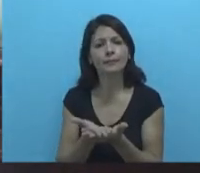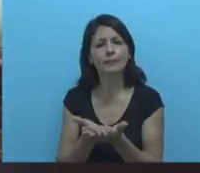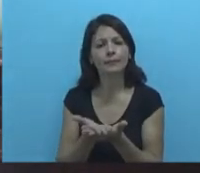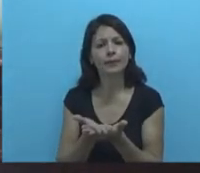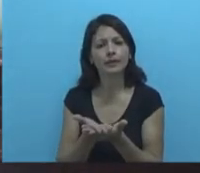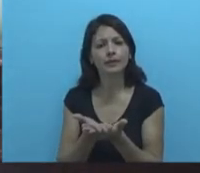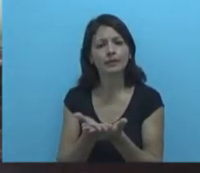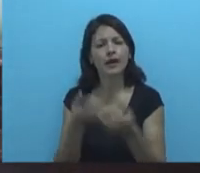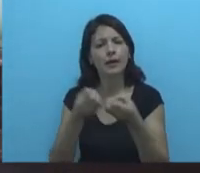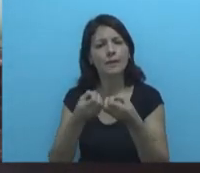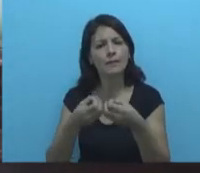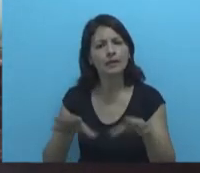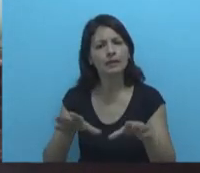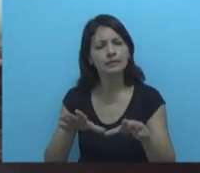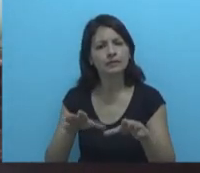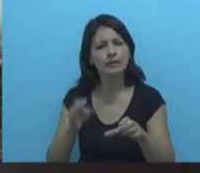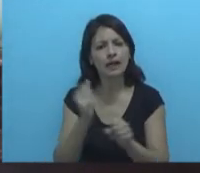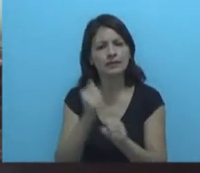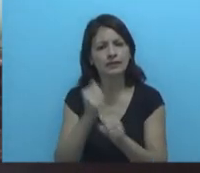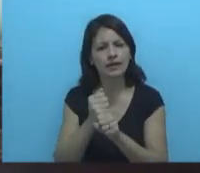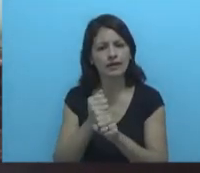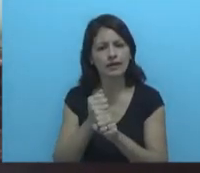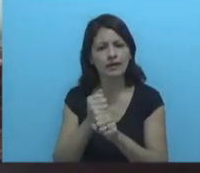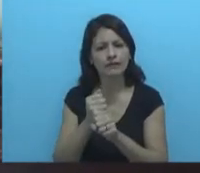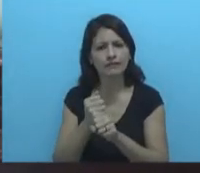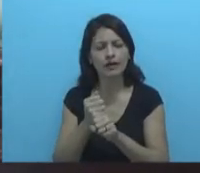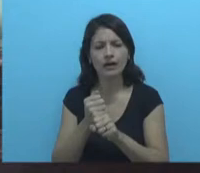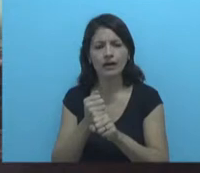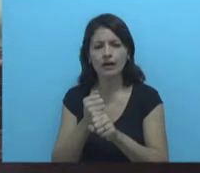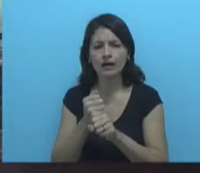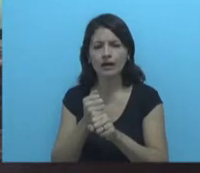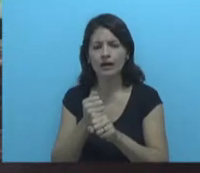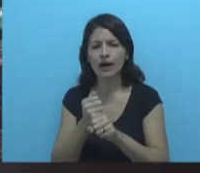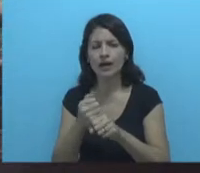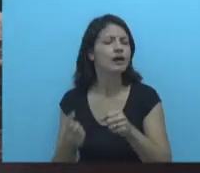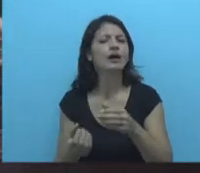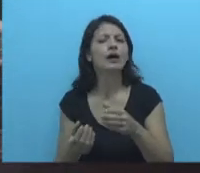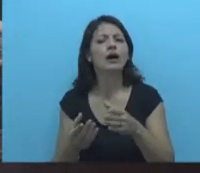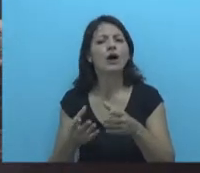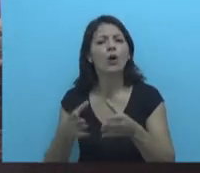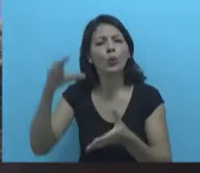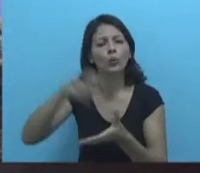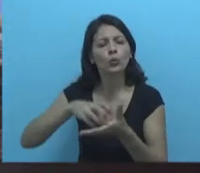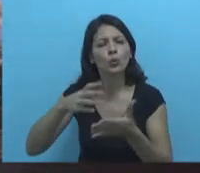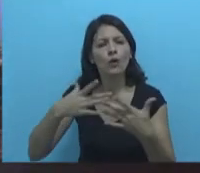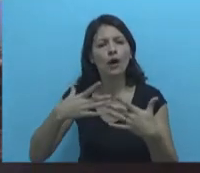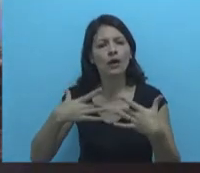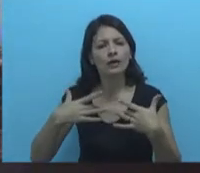habilite el funcionamiento de la planta generadora de oxígeno del Hospital Sanco de la ciudad de Rufino.